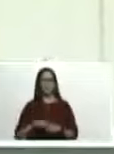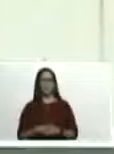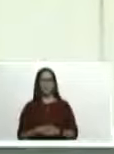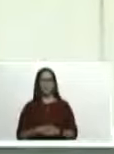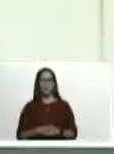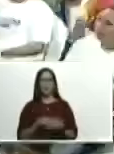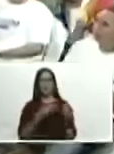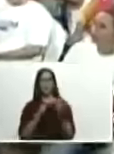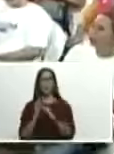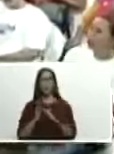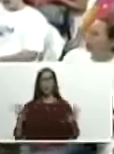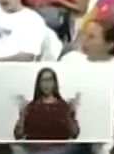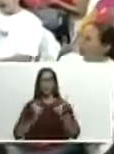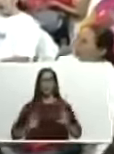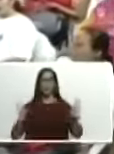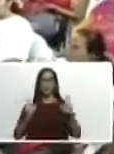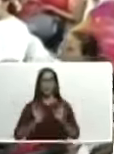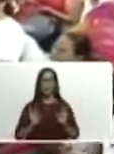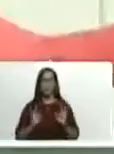¡Comuna!